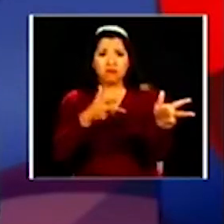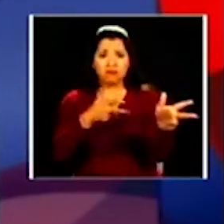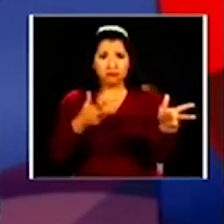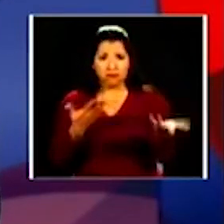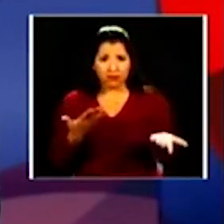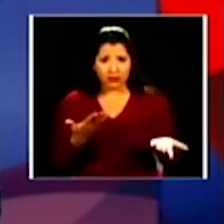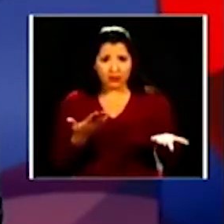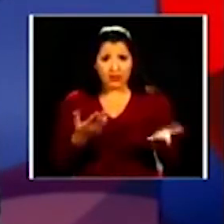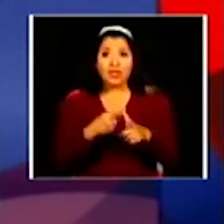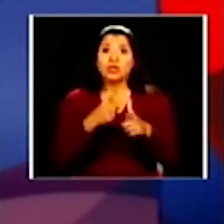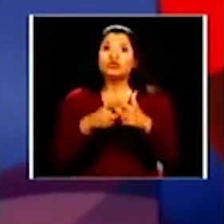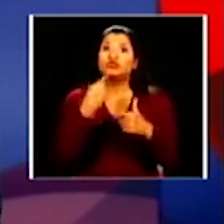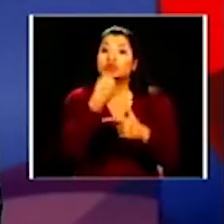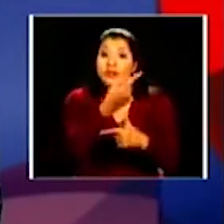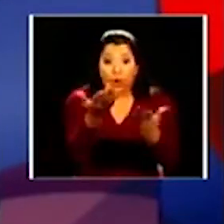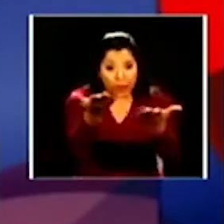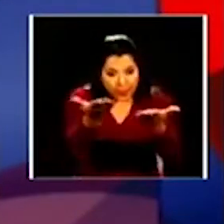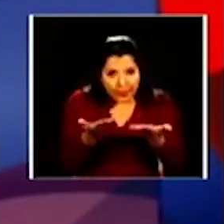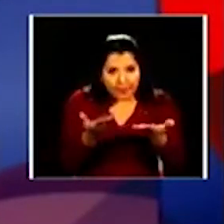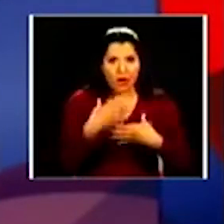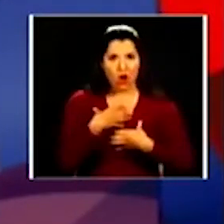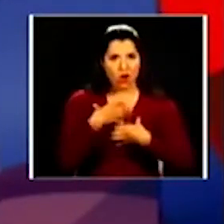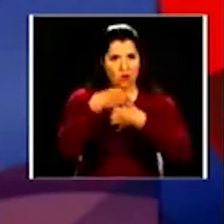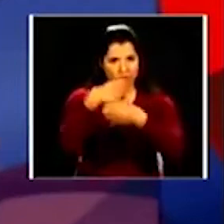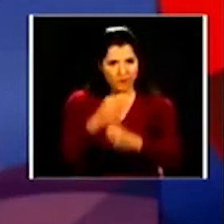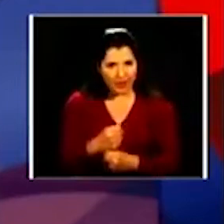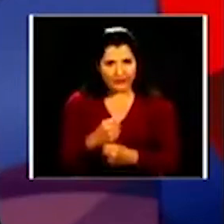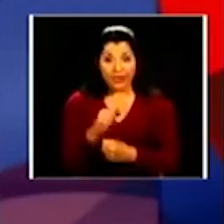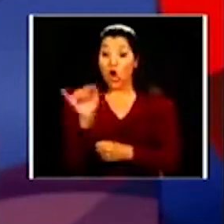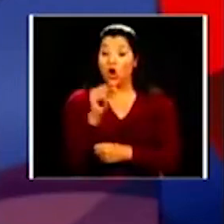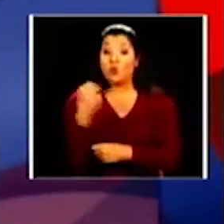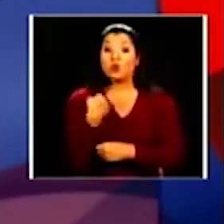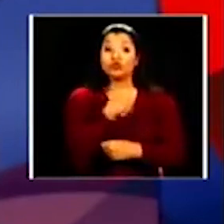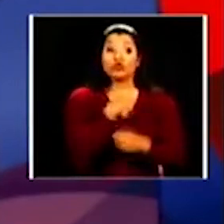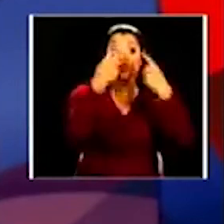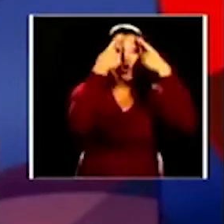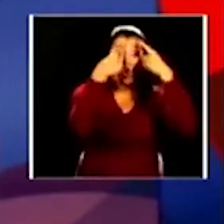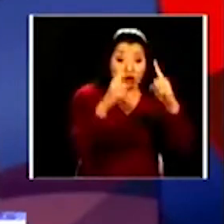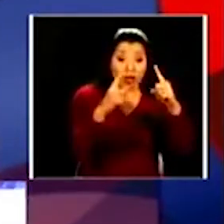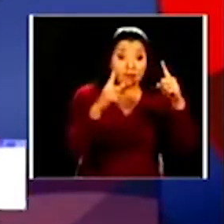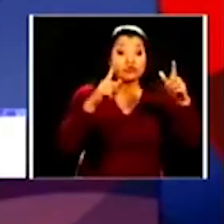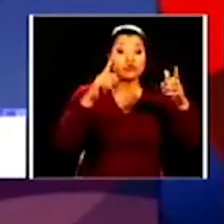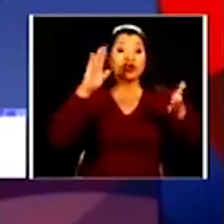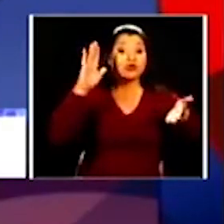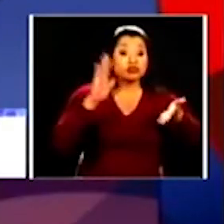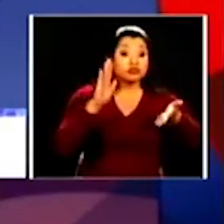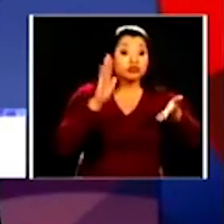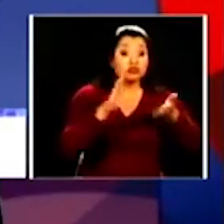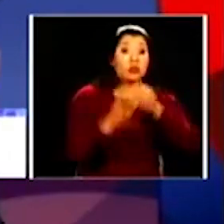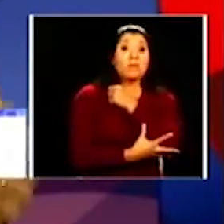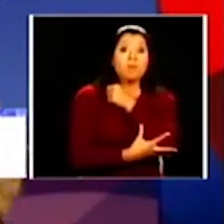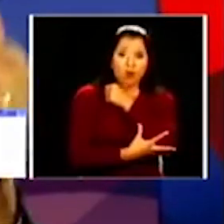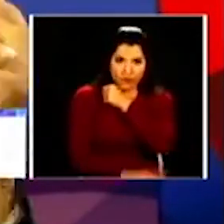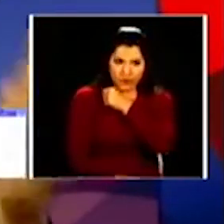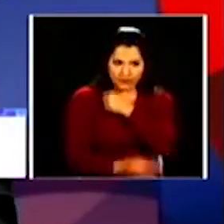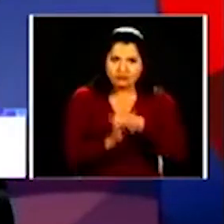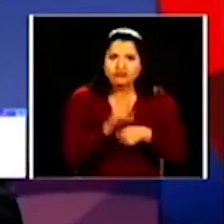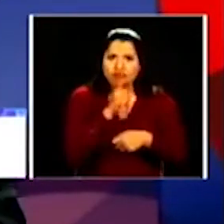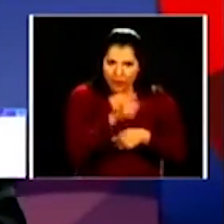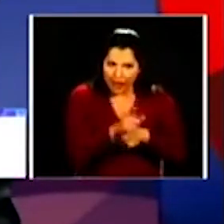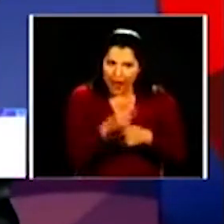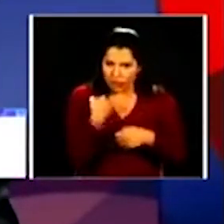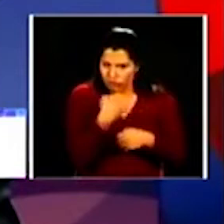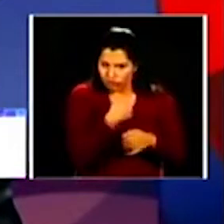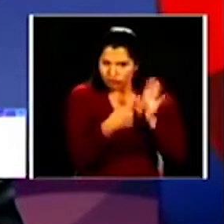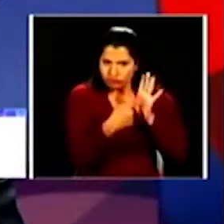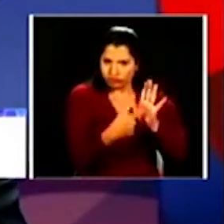denme la confianza, así como logramos resultados en pobreza, que son fehacientes y los números lo señalan,